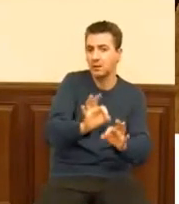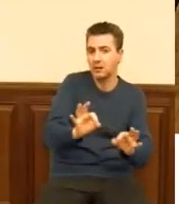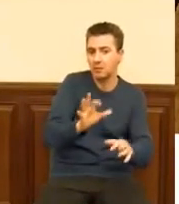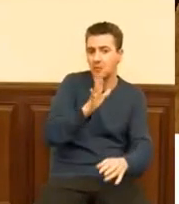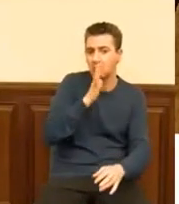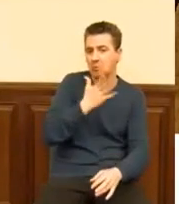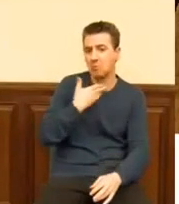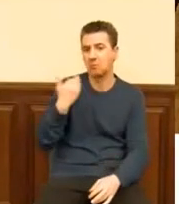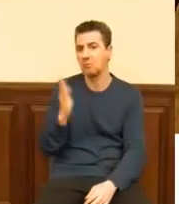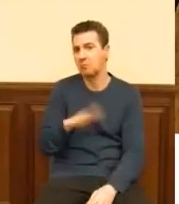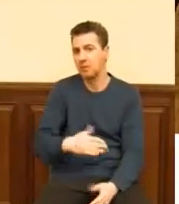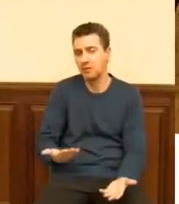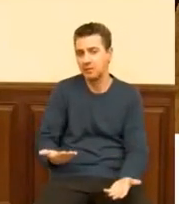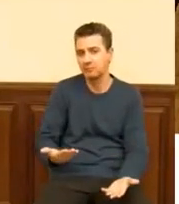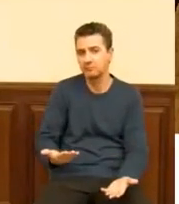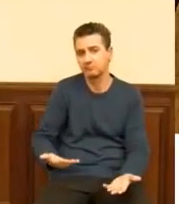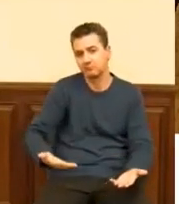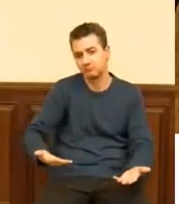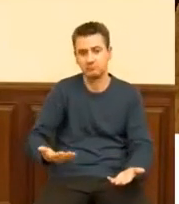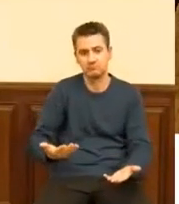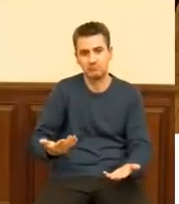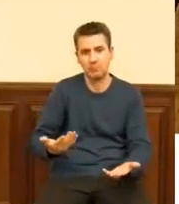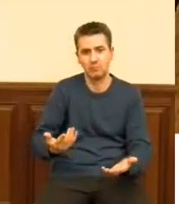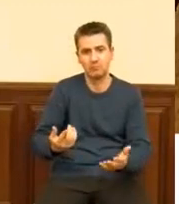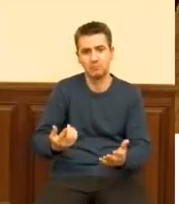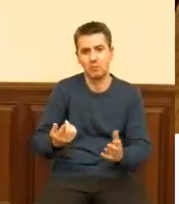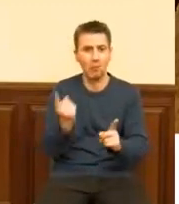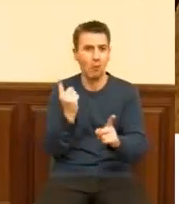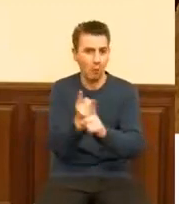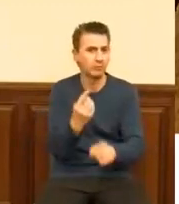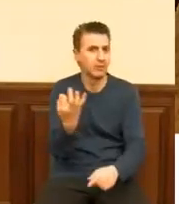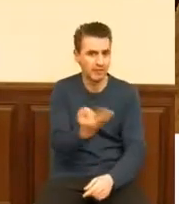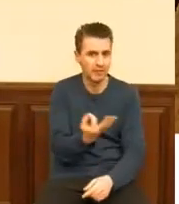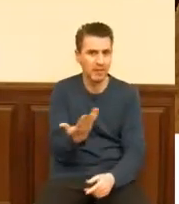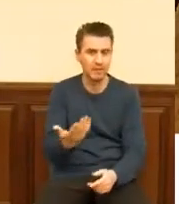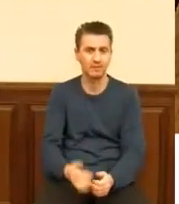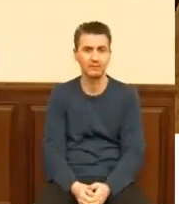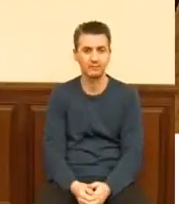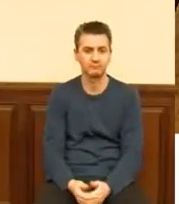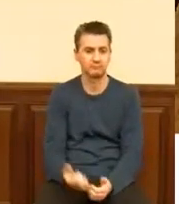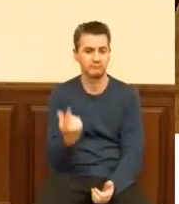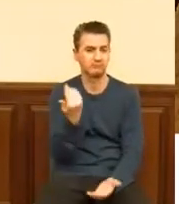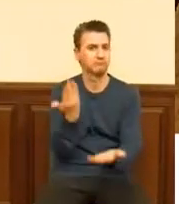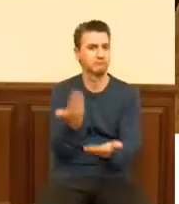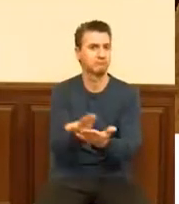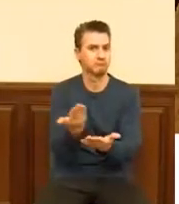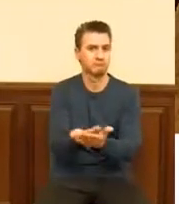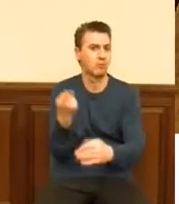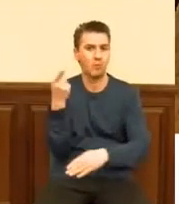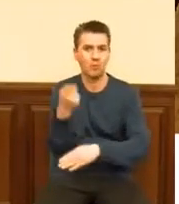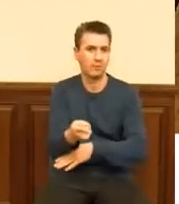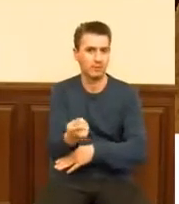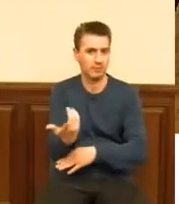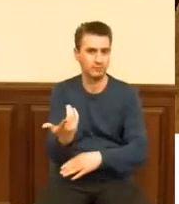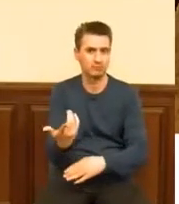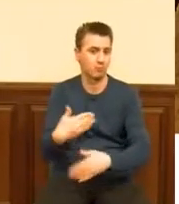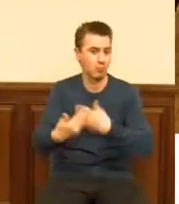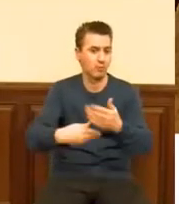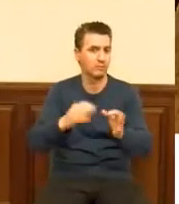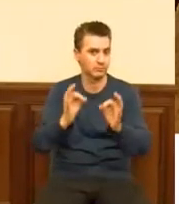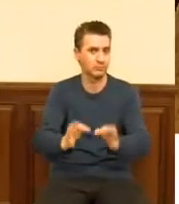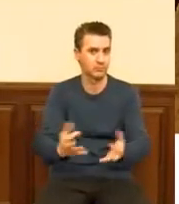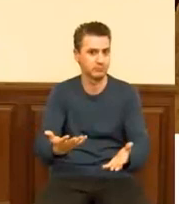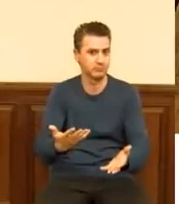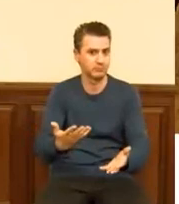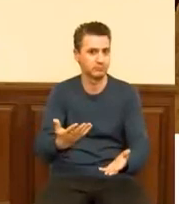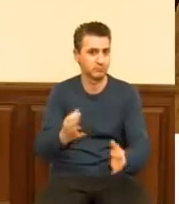gana, entiendo que se toman medidas, ¿no? Y que se le requiere el pago por el procedimiento correspondiente. Entiendo que